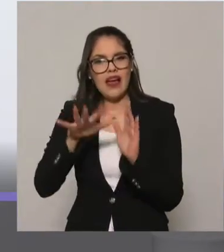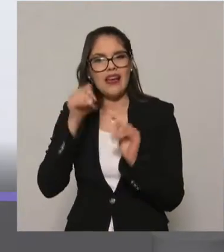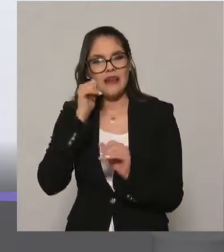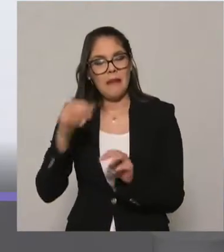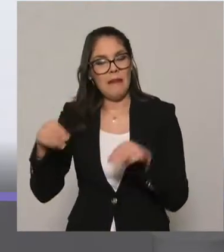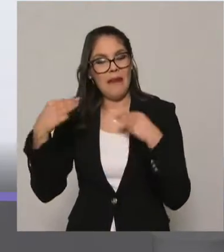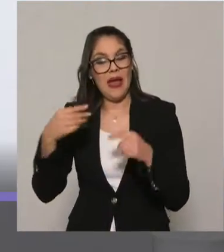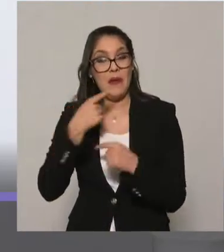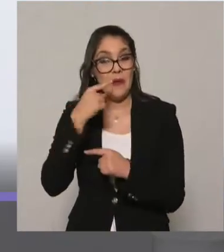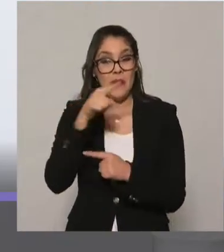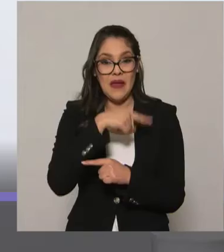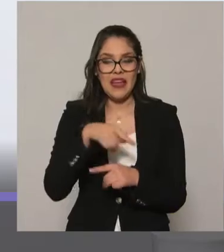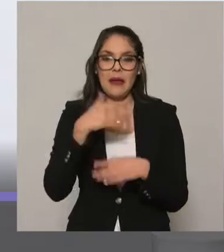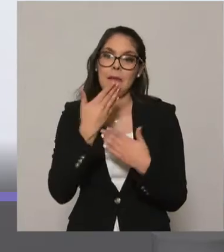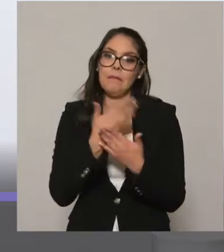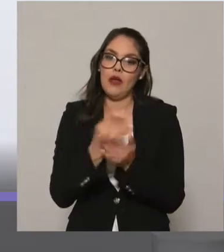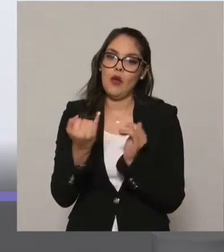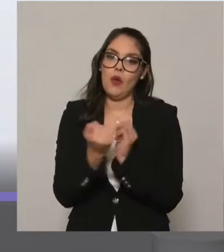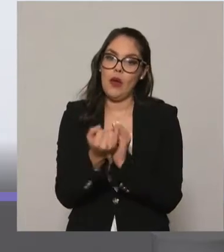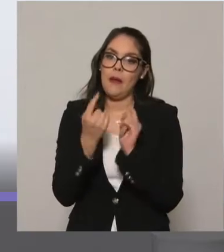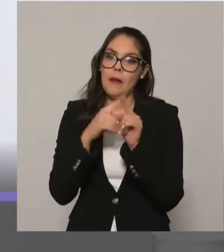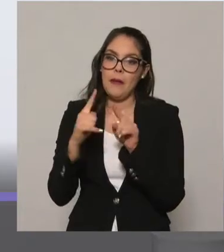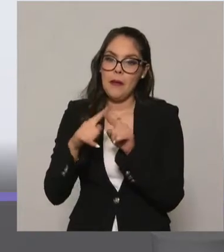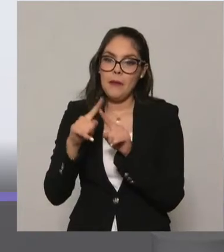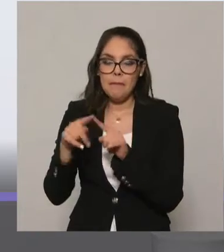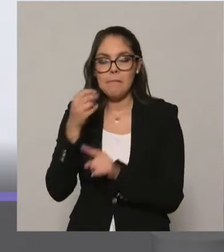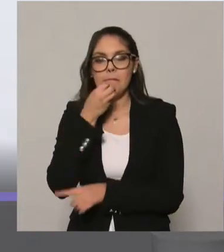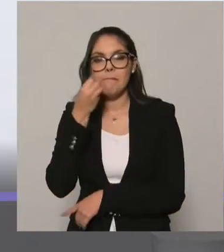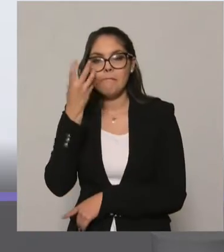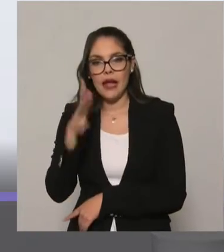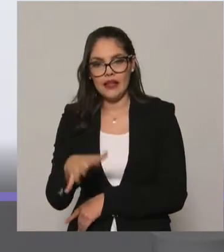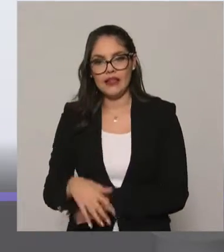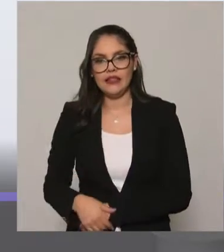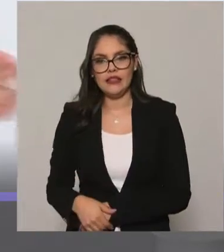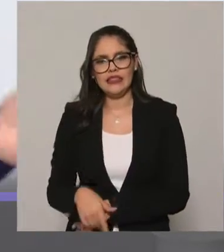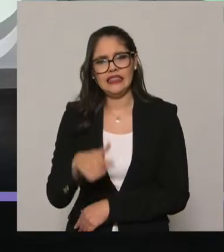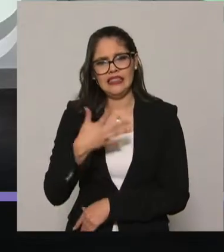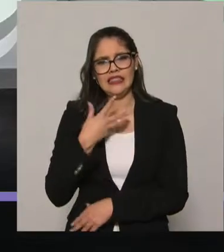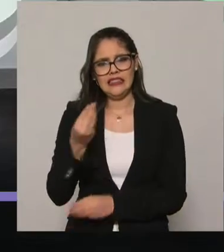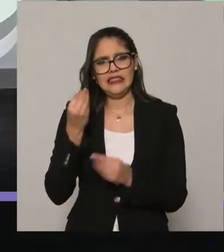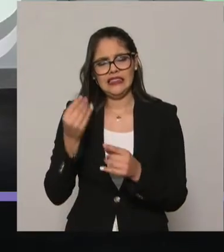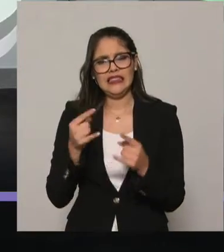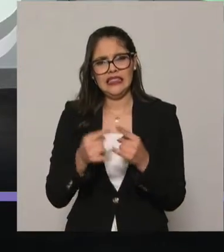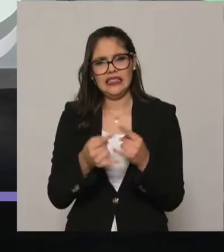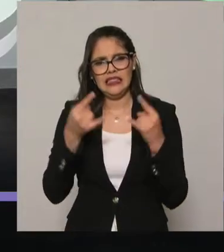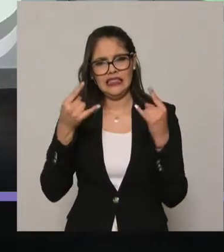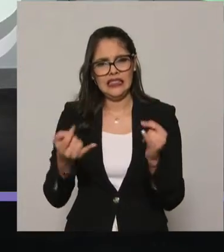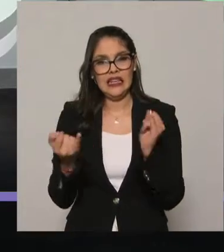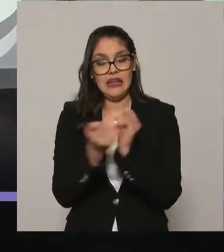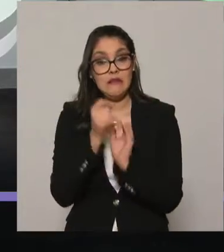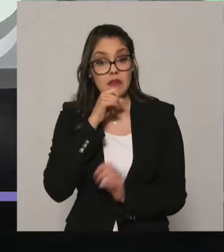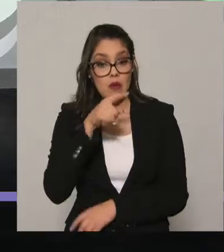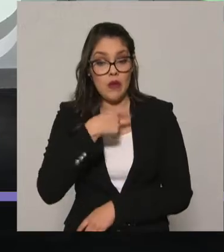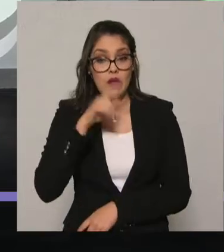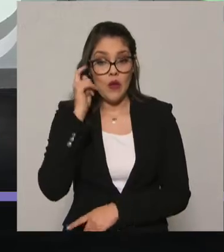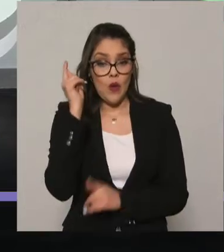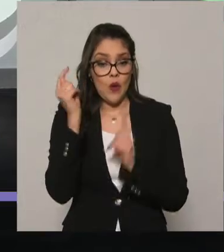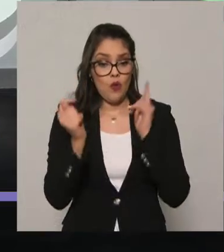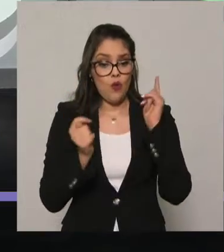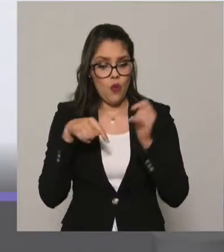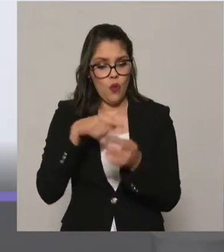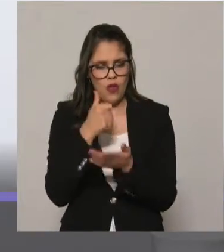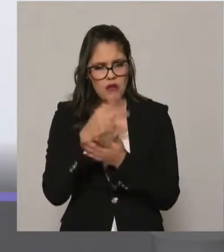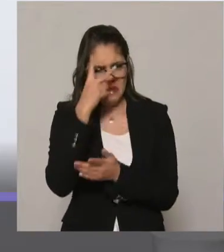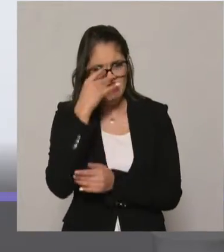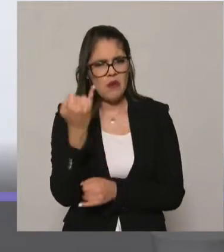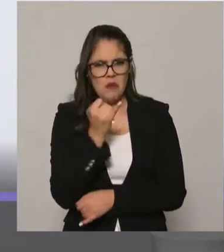populares, pues ahí tiene también una opción importante. Sin duda tenemos muchísima historia, incluso como turistas locales